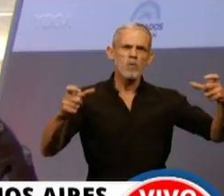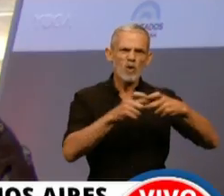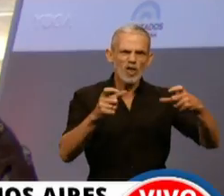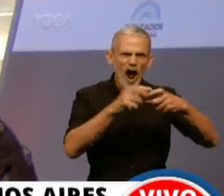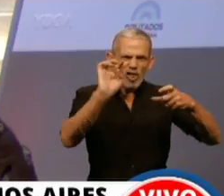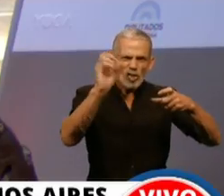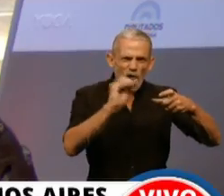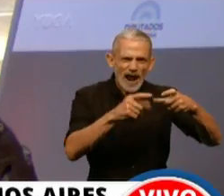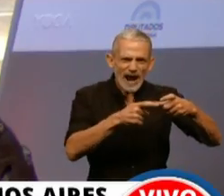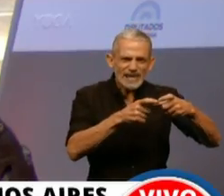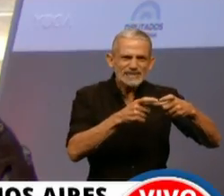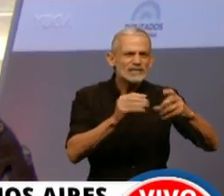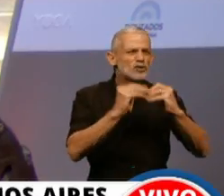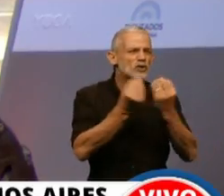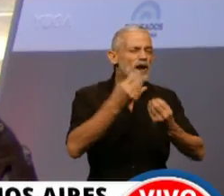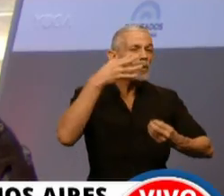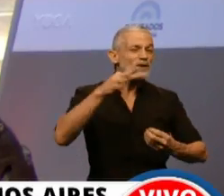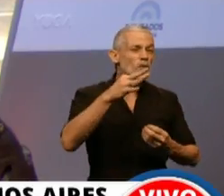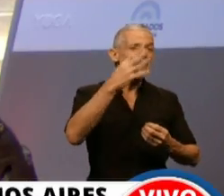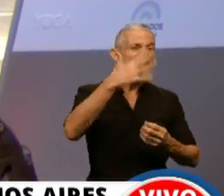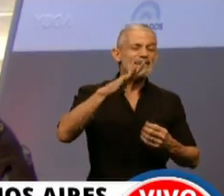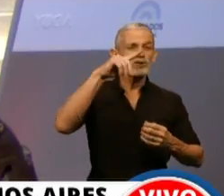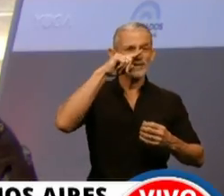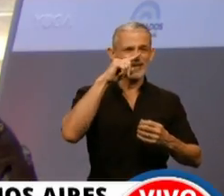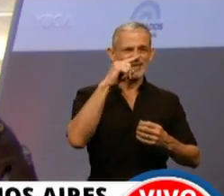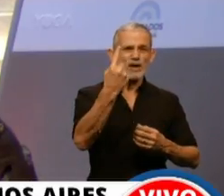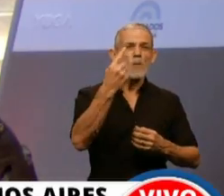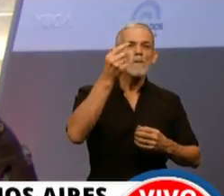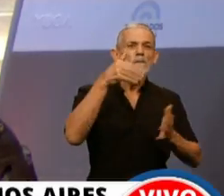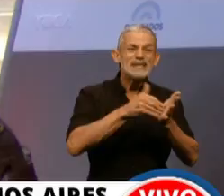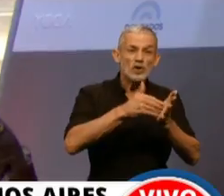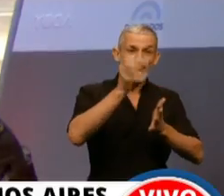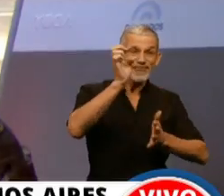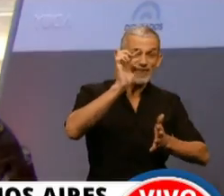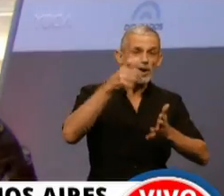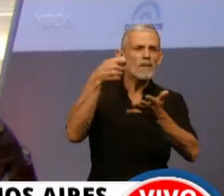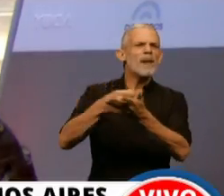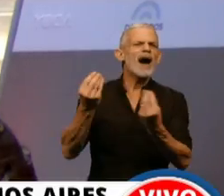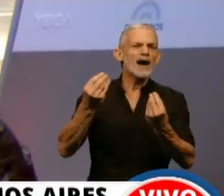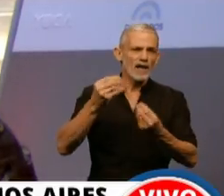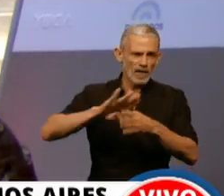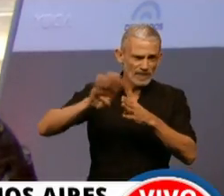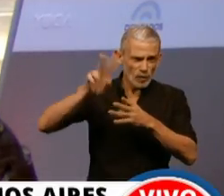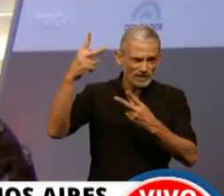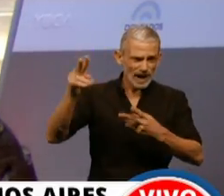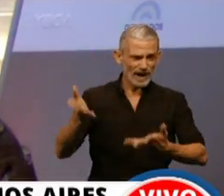dólares para cuatro mil 571 millones vayan para pagar la deuda eterna